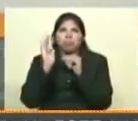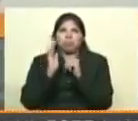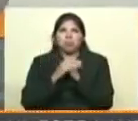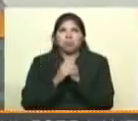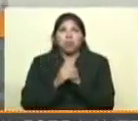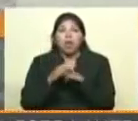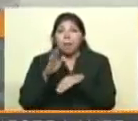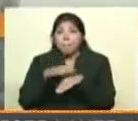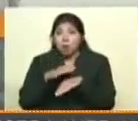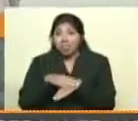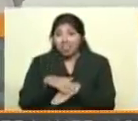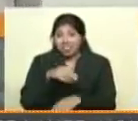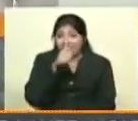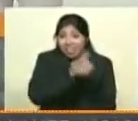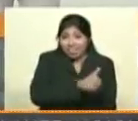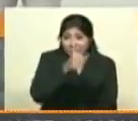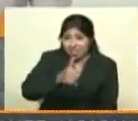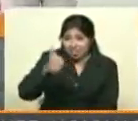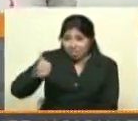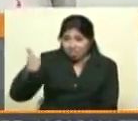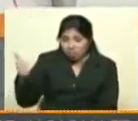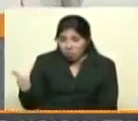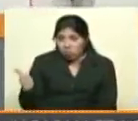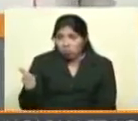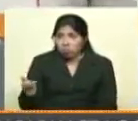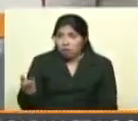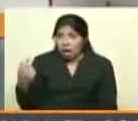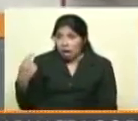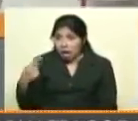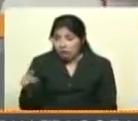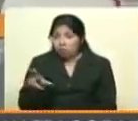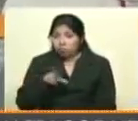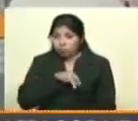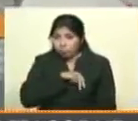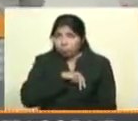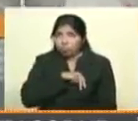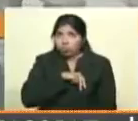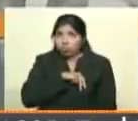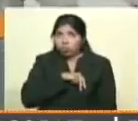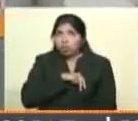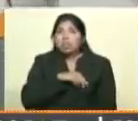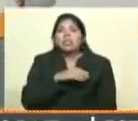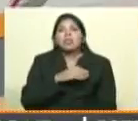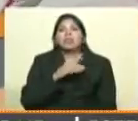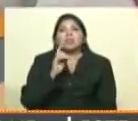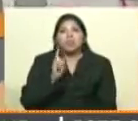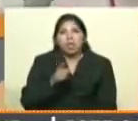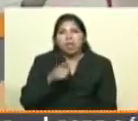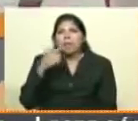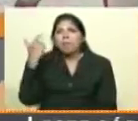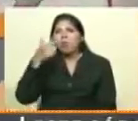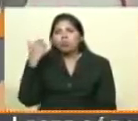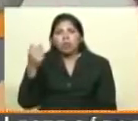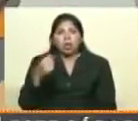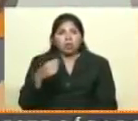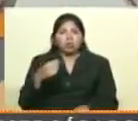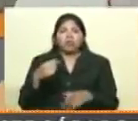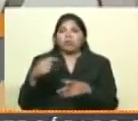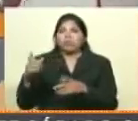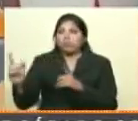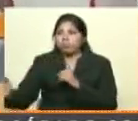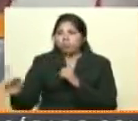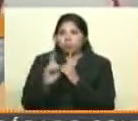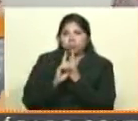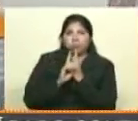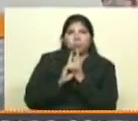cada militante que tenga el carnet de la patria va a buscar a un votante, va a buscar a un compatriota más para llegar a